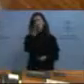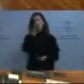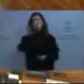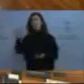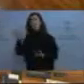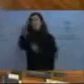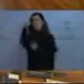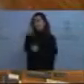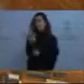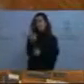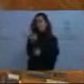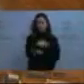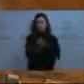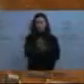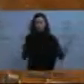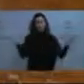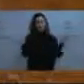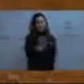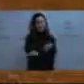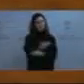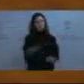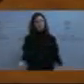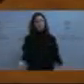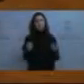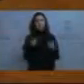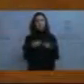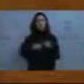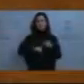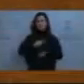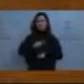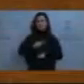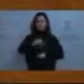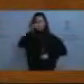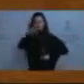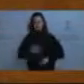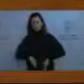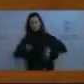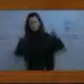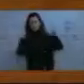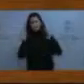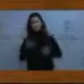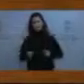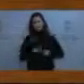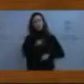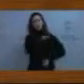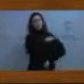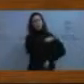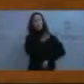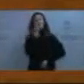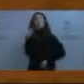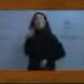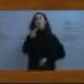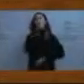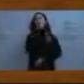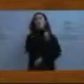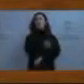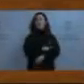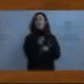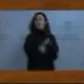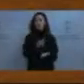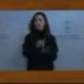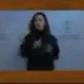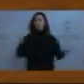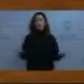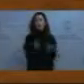política deportiva, yo se lo dije antes, lo repito ahora, que ustedes hacen cosas, pero como el delegado de Juventud y Deporte, hacen acciones